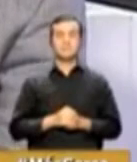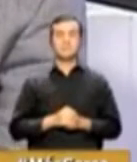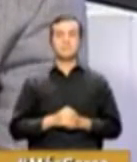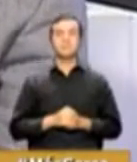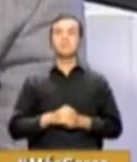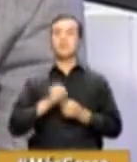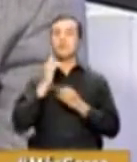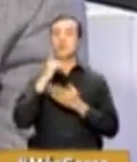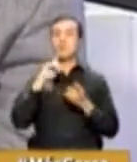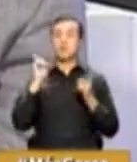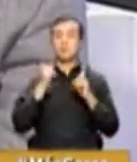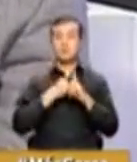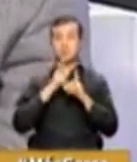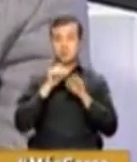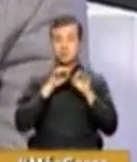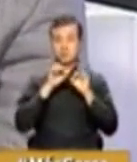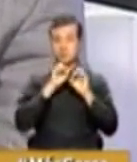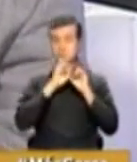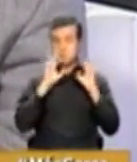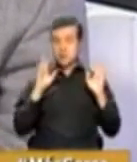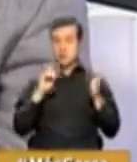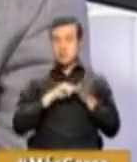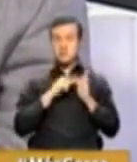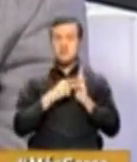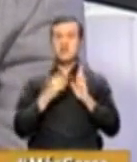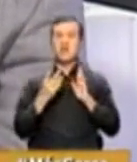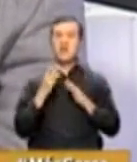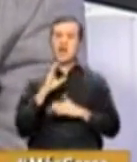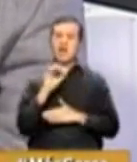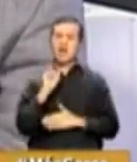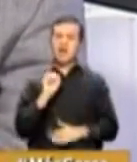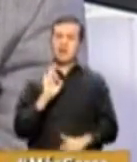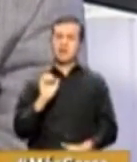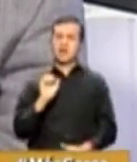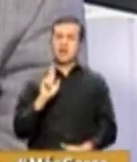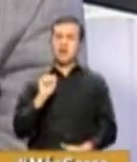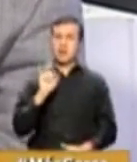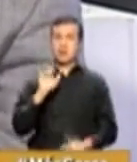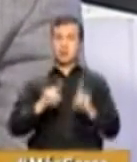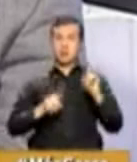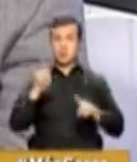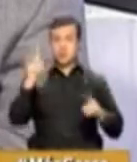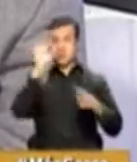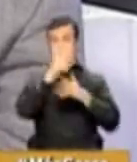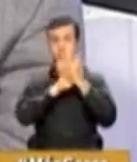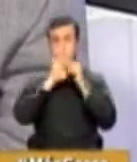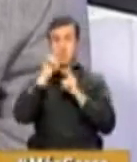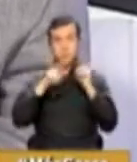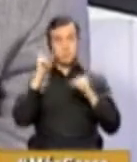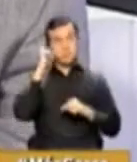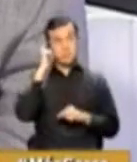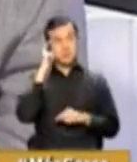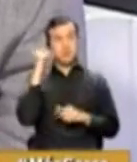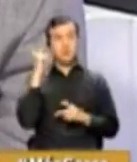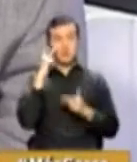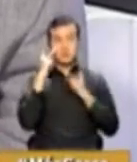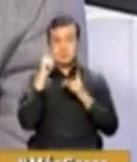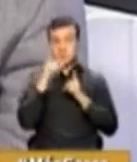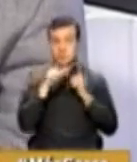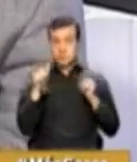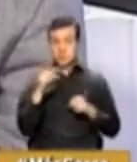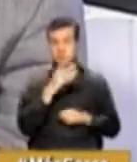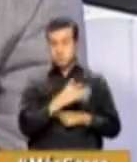Te cuento. Primero hay que dejar claro lo que es la definición de catarata. Uh-huh. Se presta a veces a confusión y eso uno lo ve cuando examinamos a los